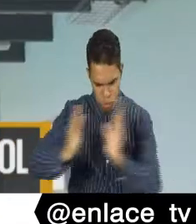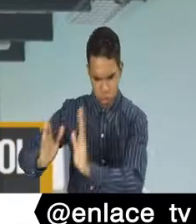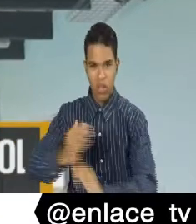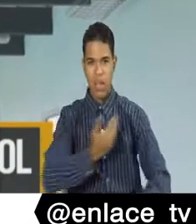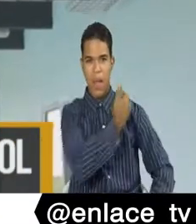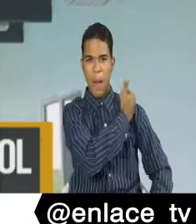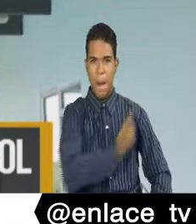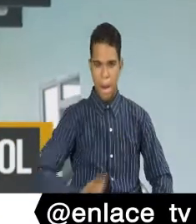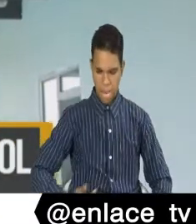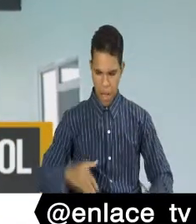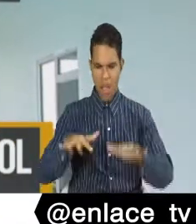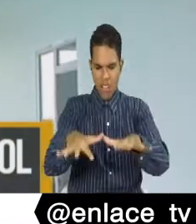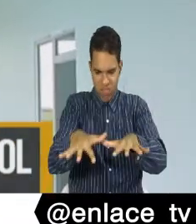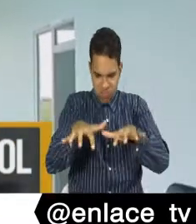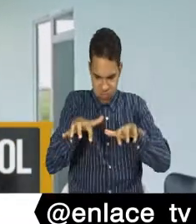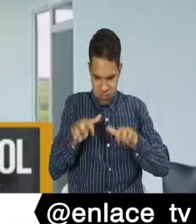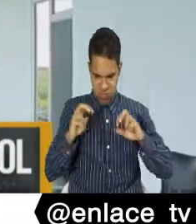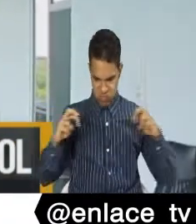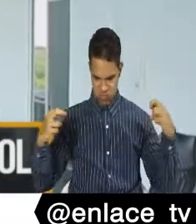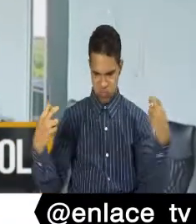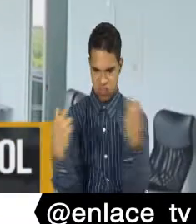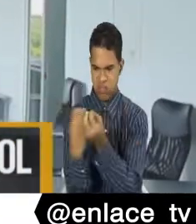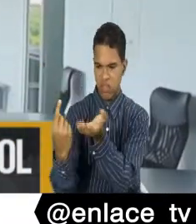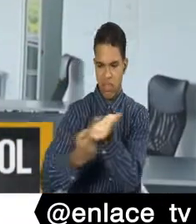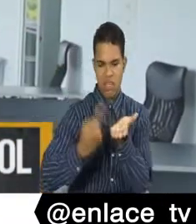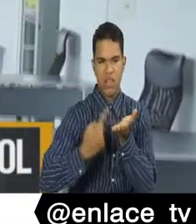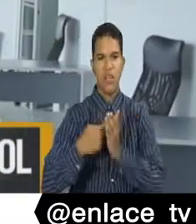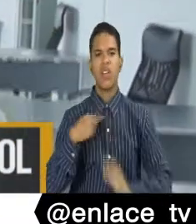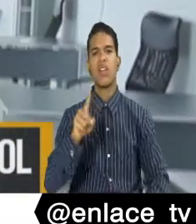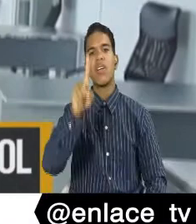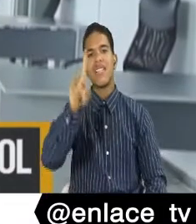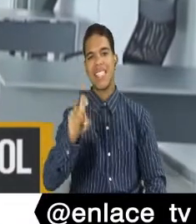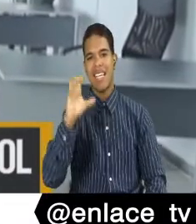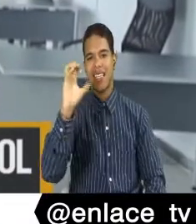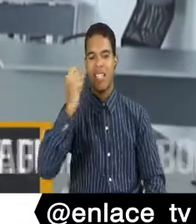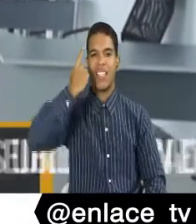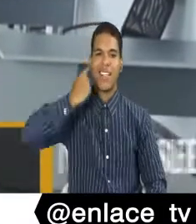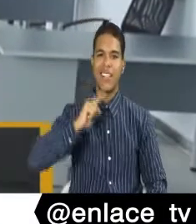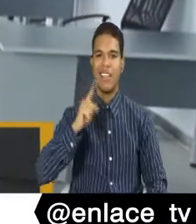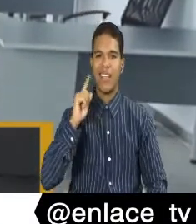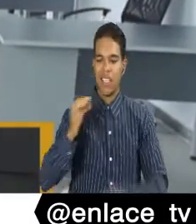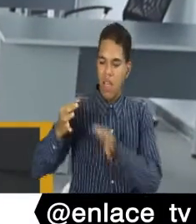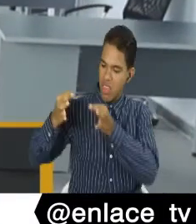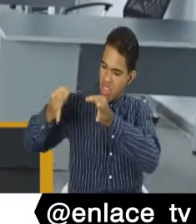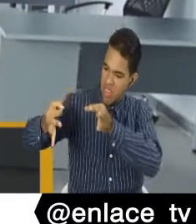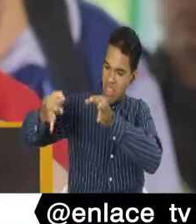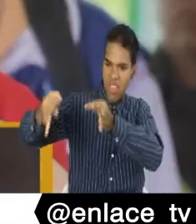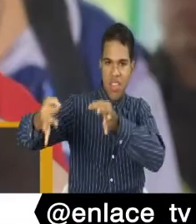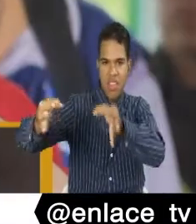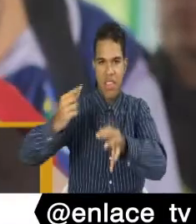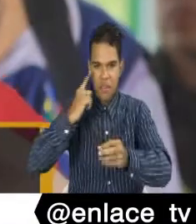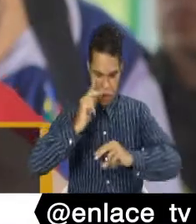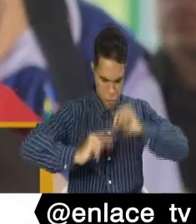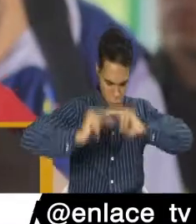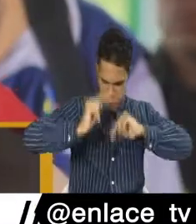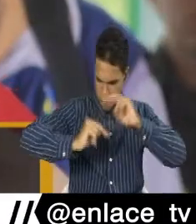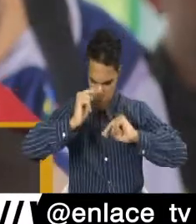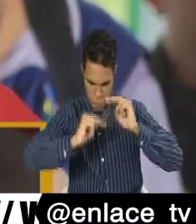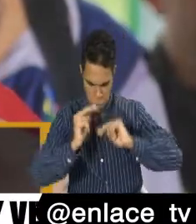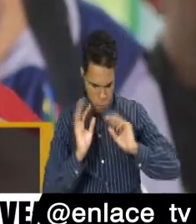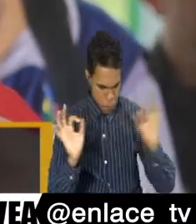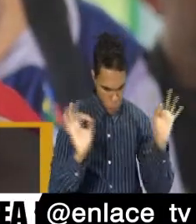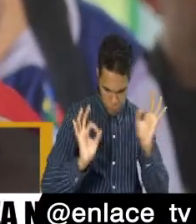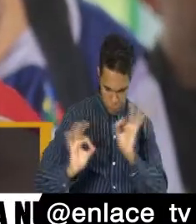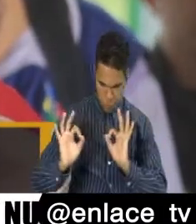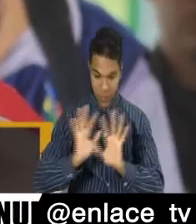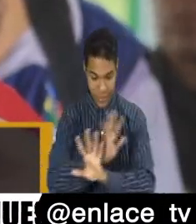reuniones. 60 días tardaron los trabajos que anhelaba la red de ediles de Barranca Bermeja. Un ala del estadio, también la